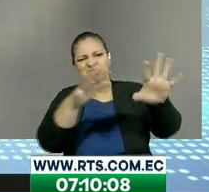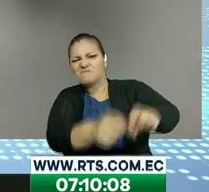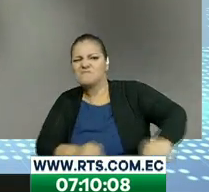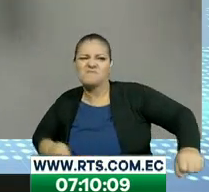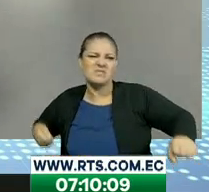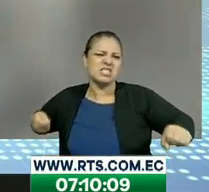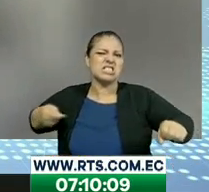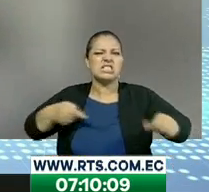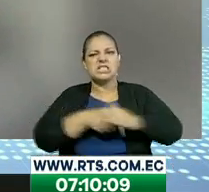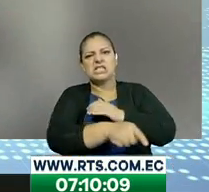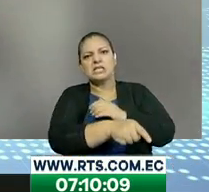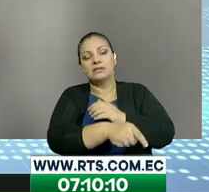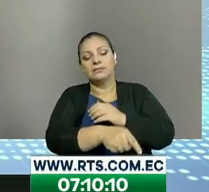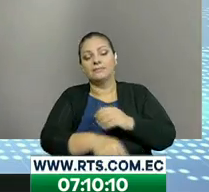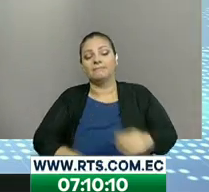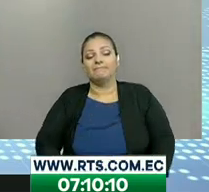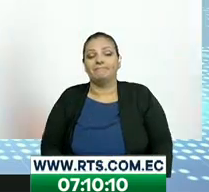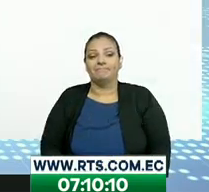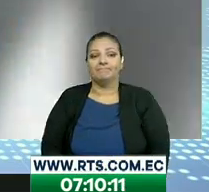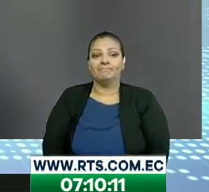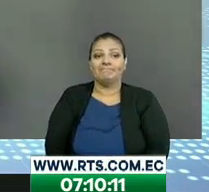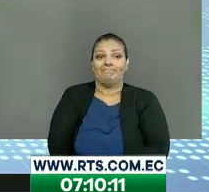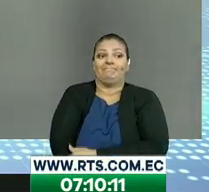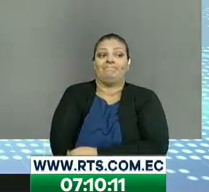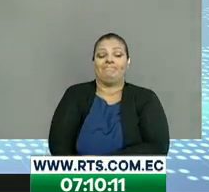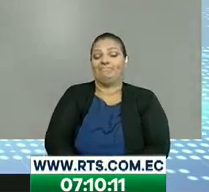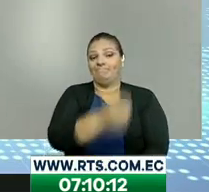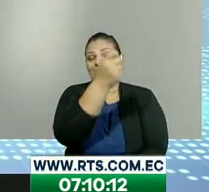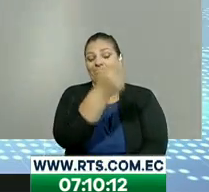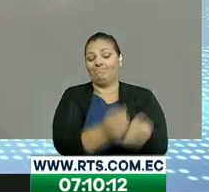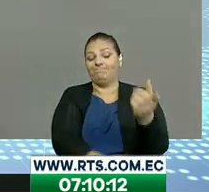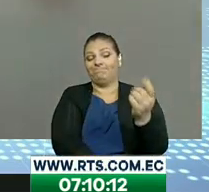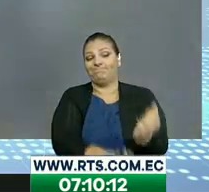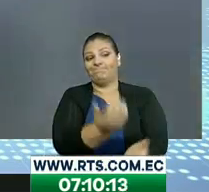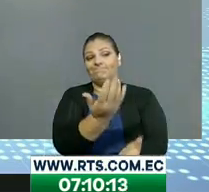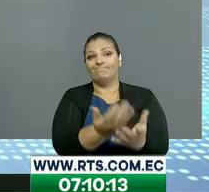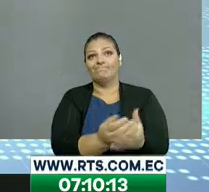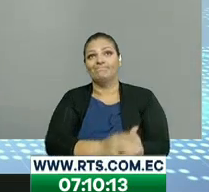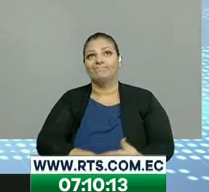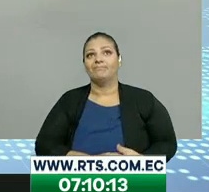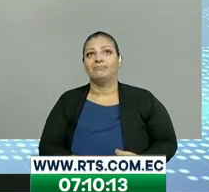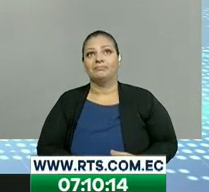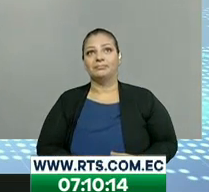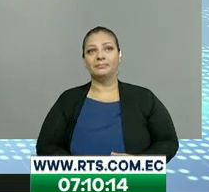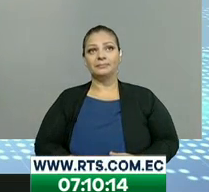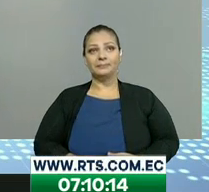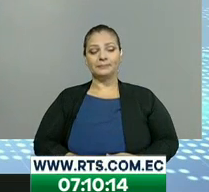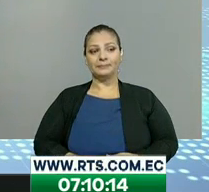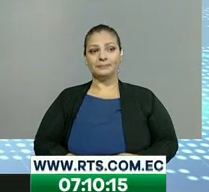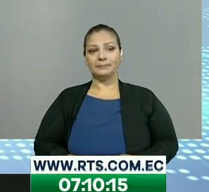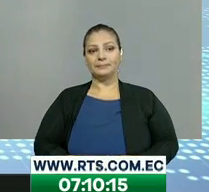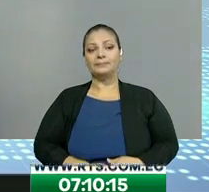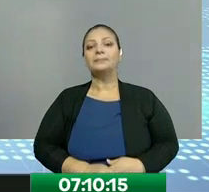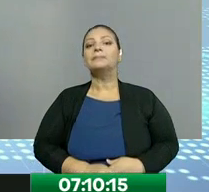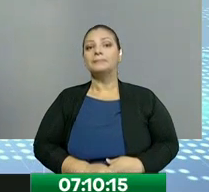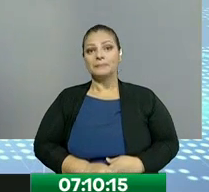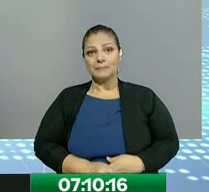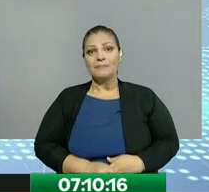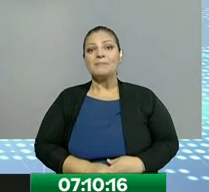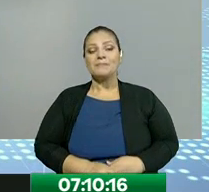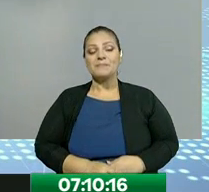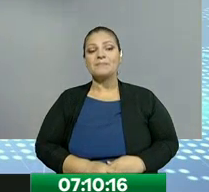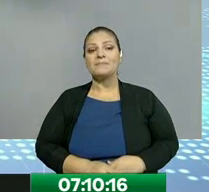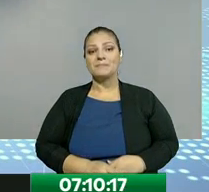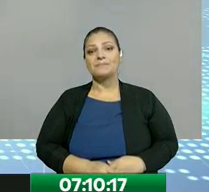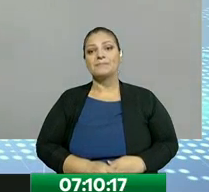no merecían morir de la manera en que murieron. Y reiteramos, ¿no?, y en este caso es